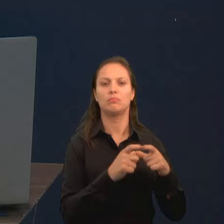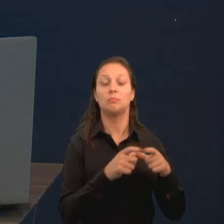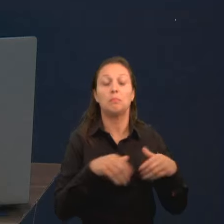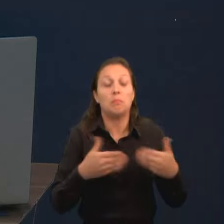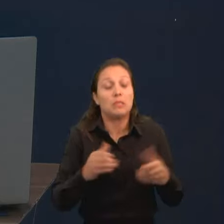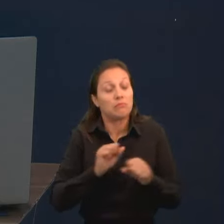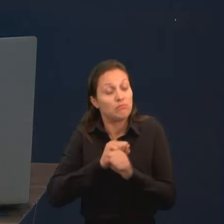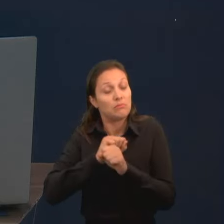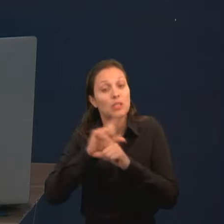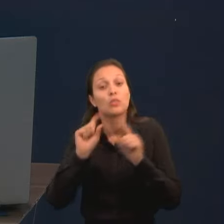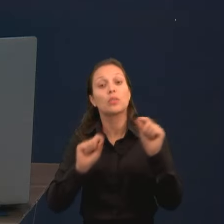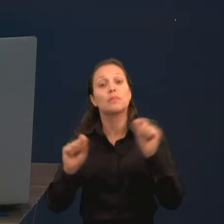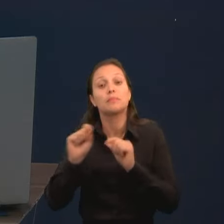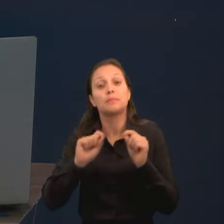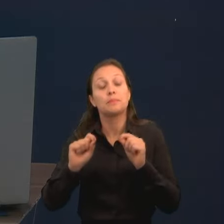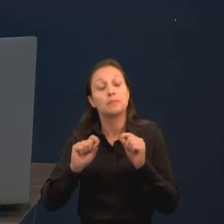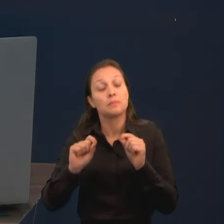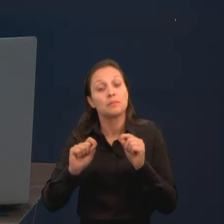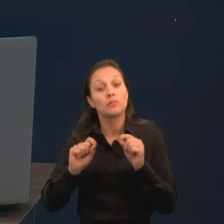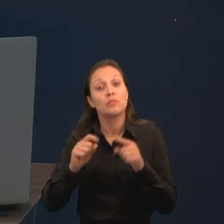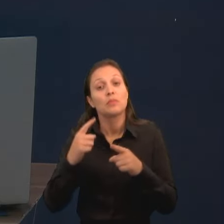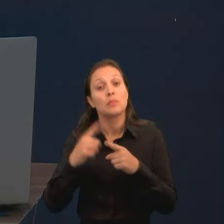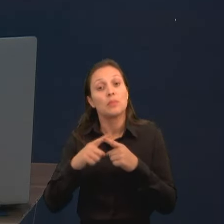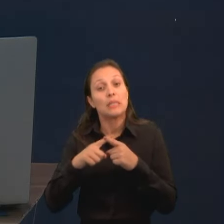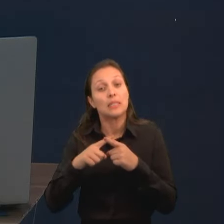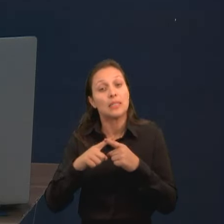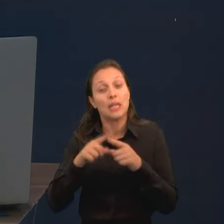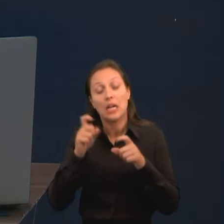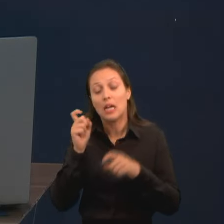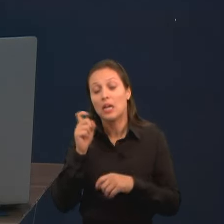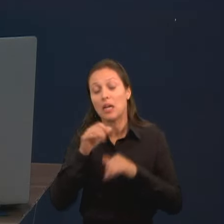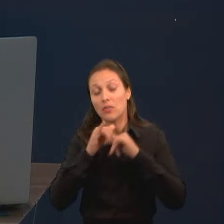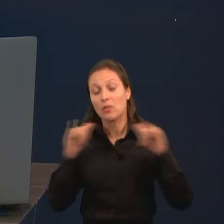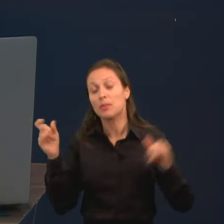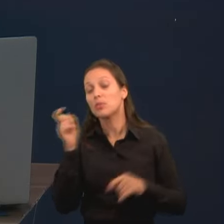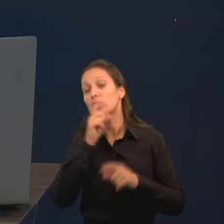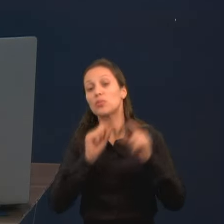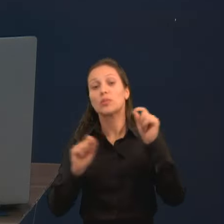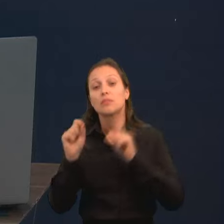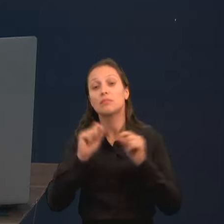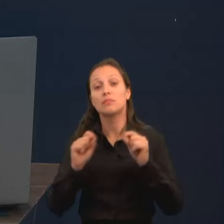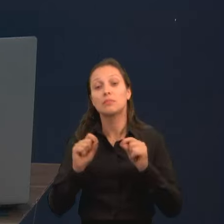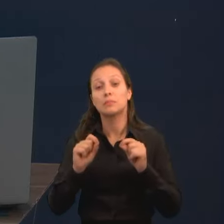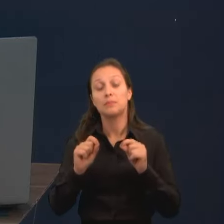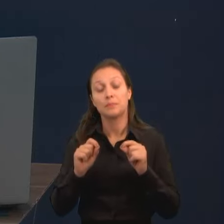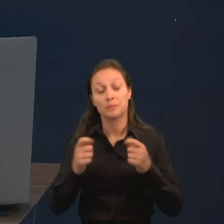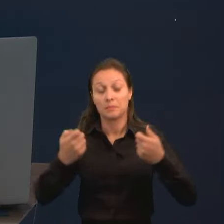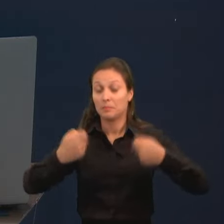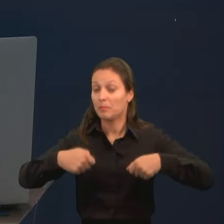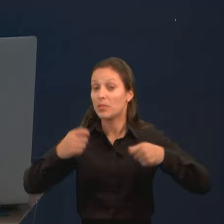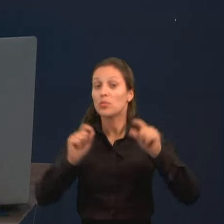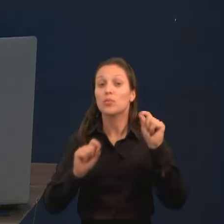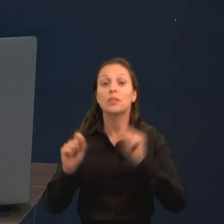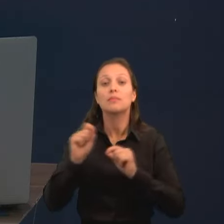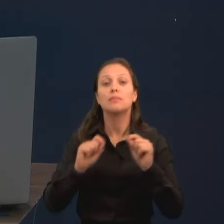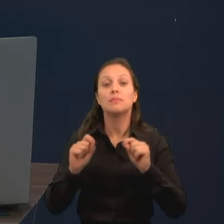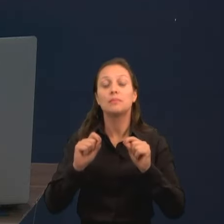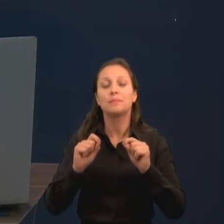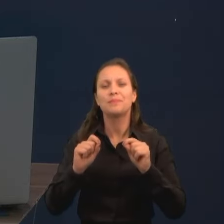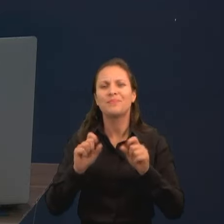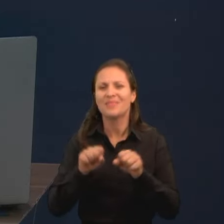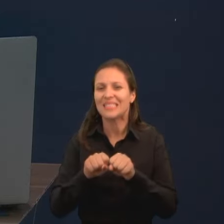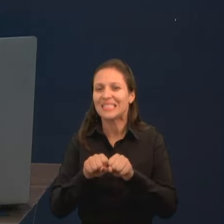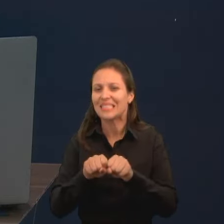disminuimos, por supuesto, en la industria de la desinformación, parte del principio de que es